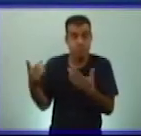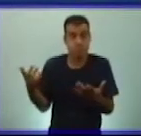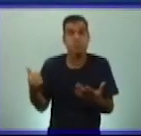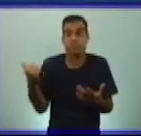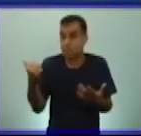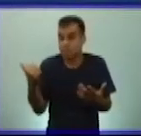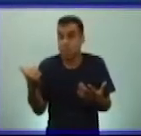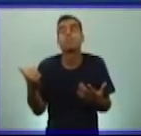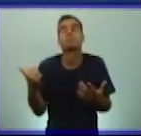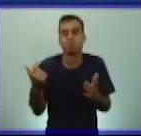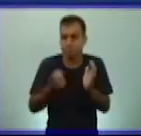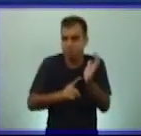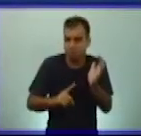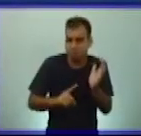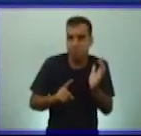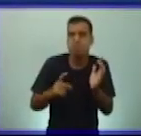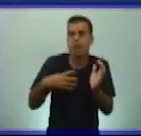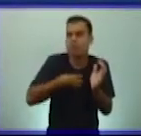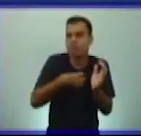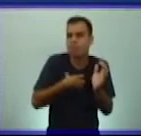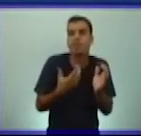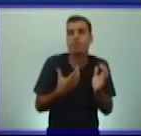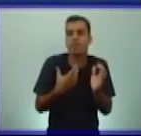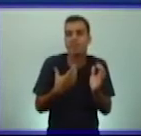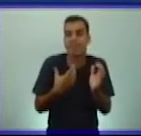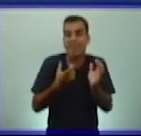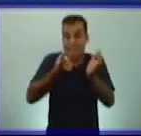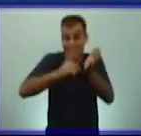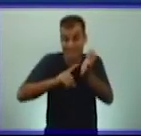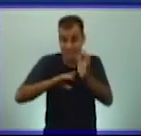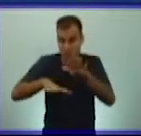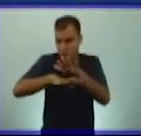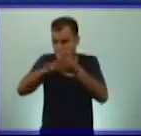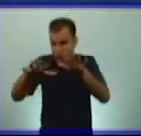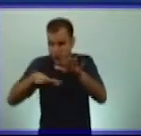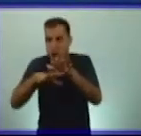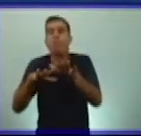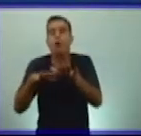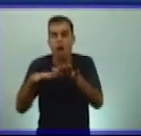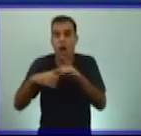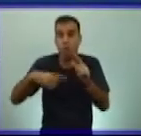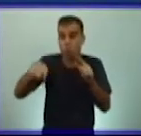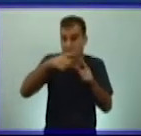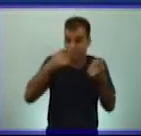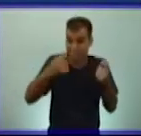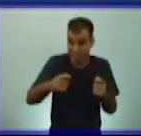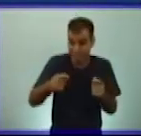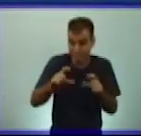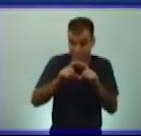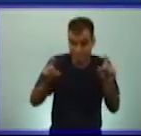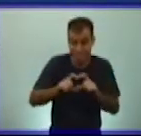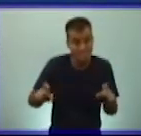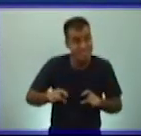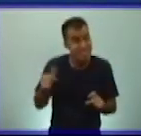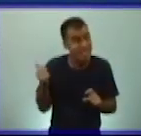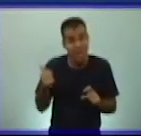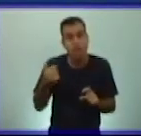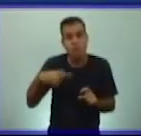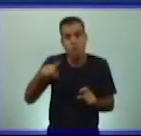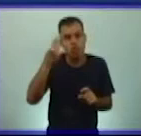energía aparece almacenada en el campo eléctrico. Estas son de las ecuaciones que ustedes tienen que hacer